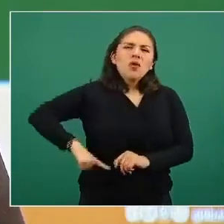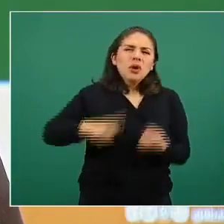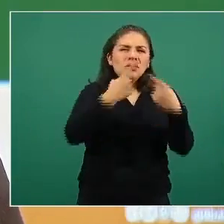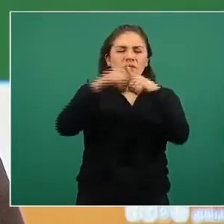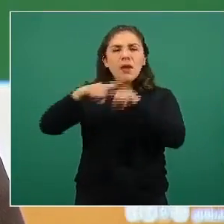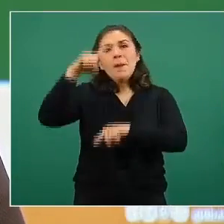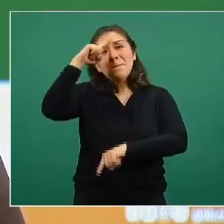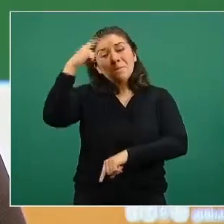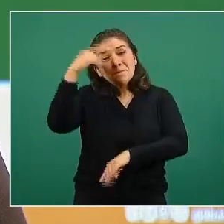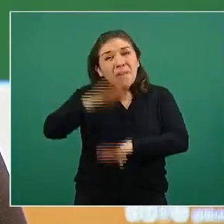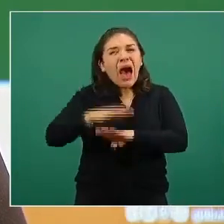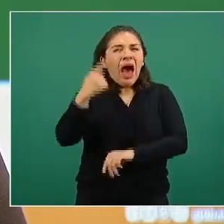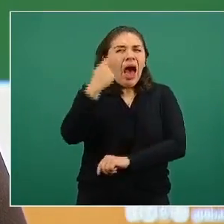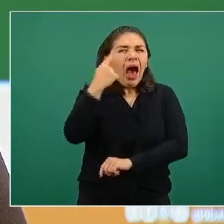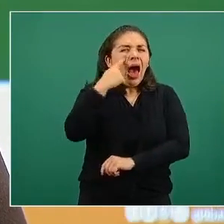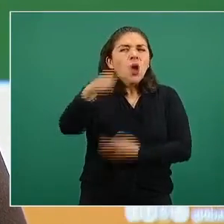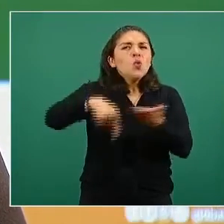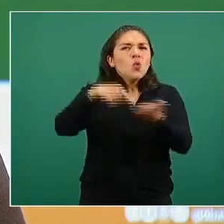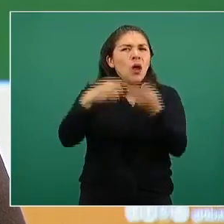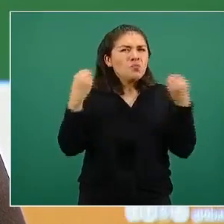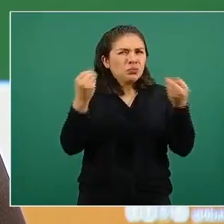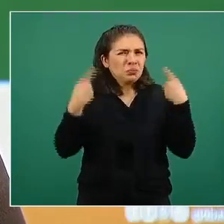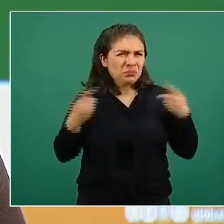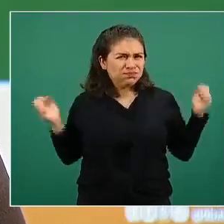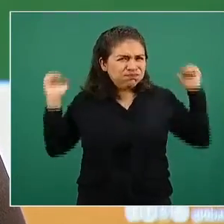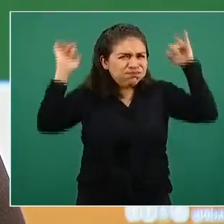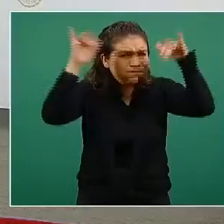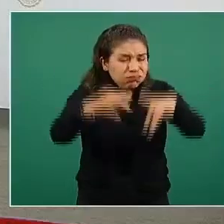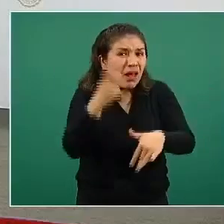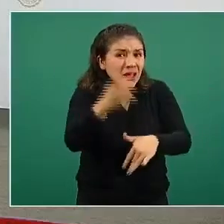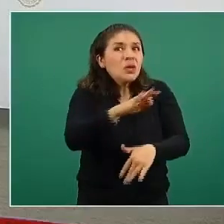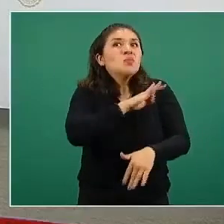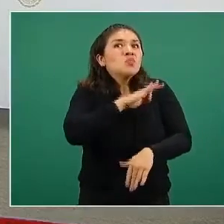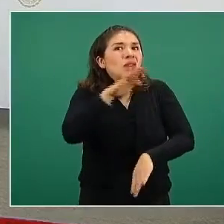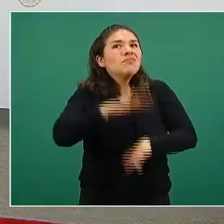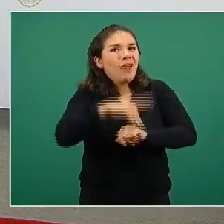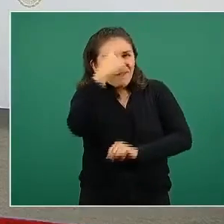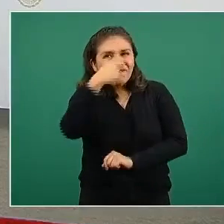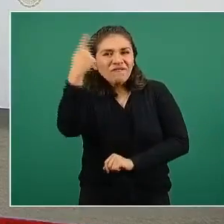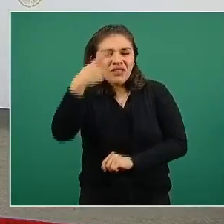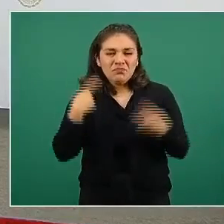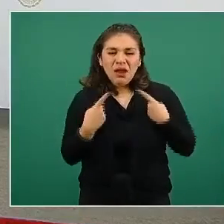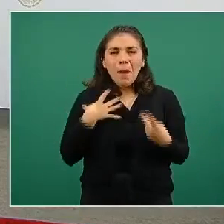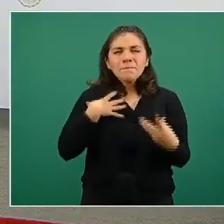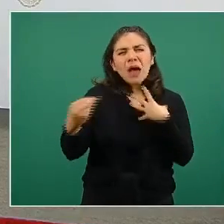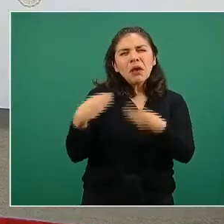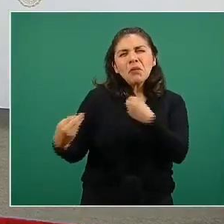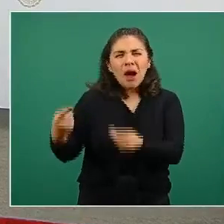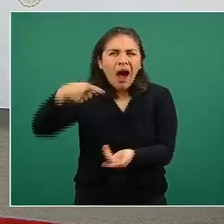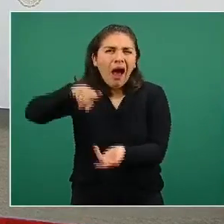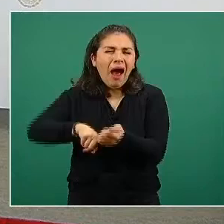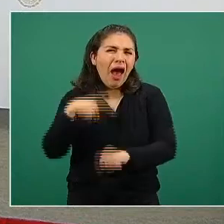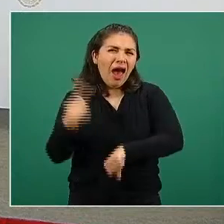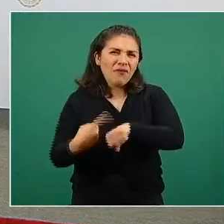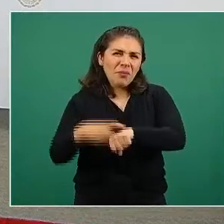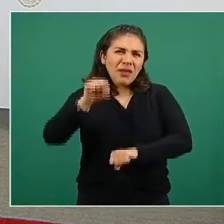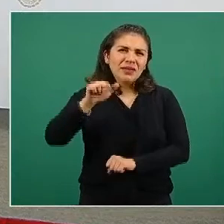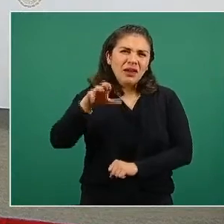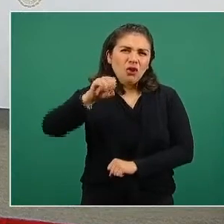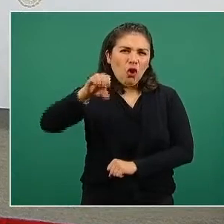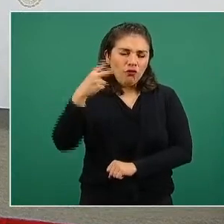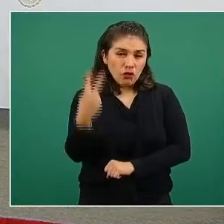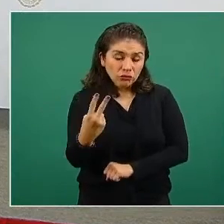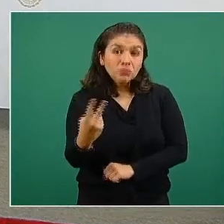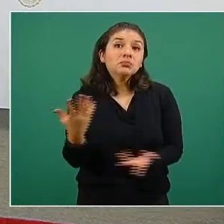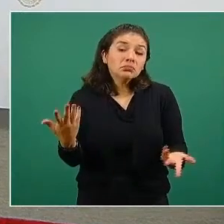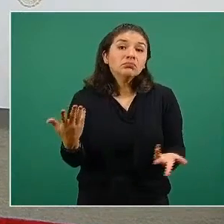llevan a congregaciones importantes y que por lo tanto entonces pueden facilitar la transmisión del virus